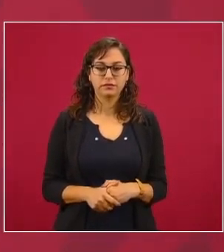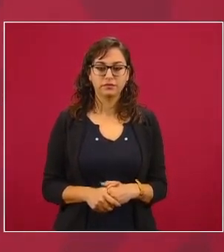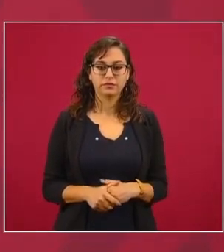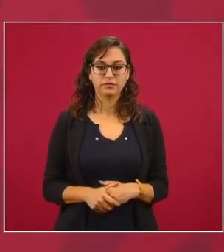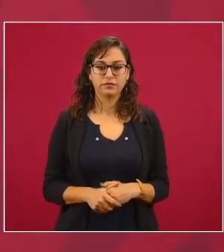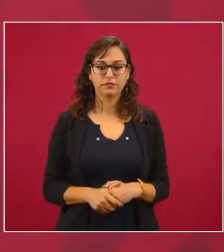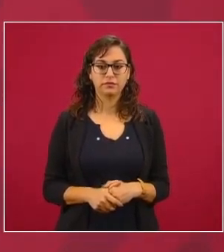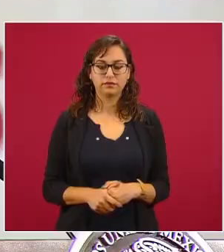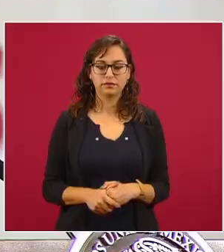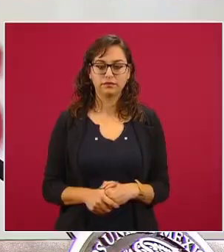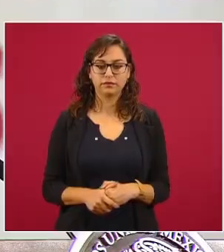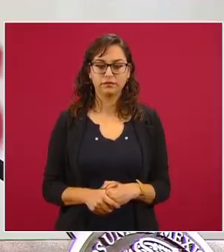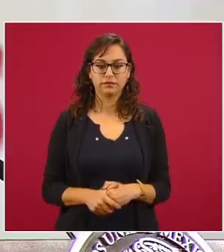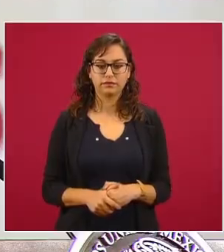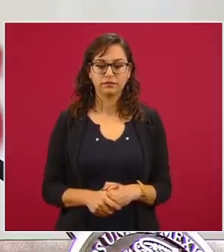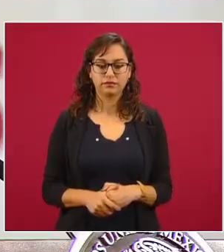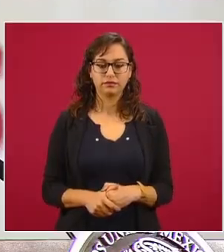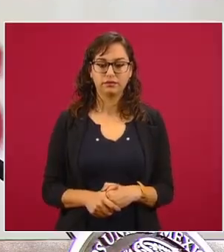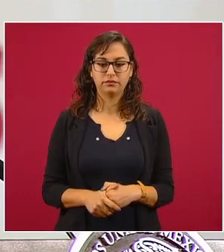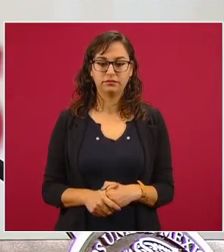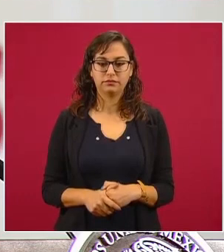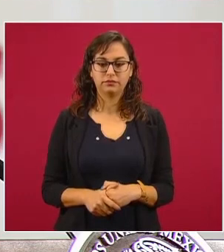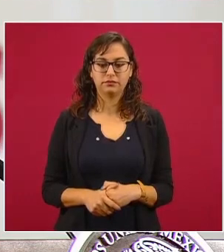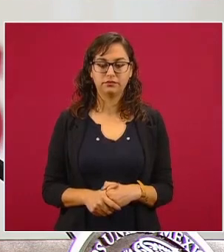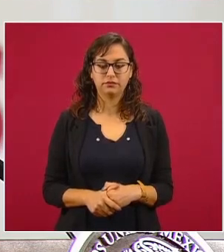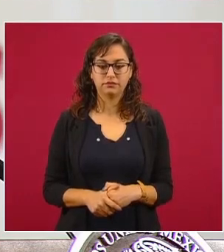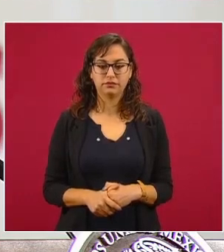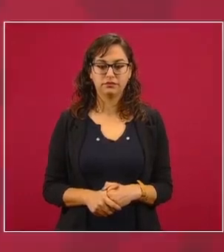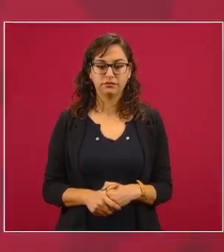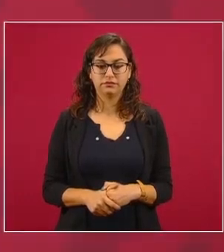va más allá de